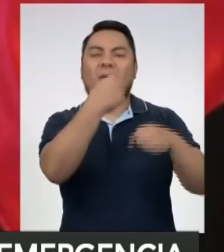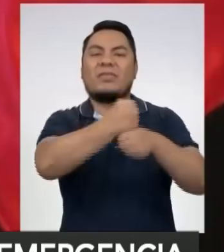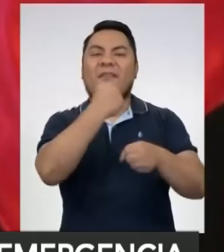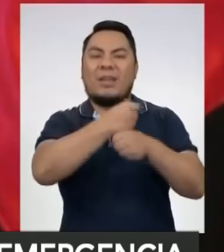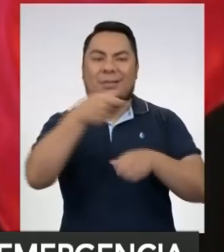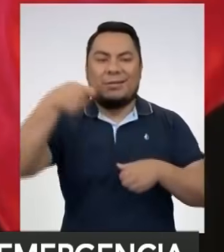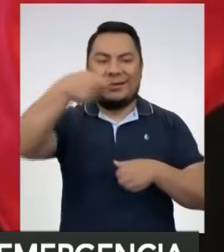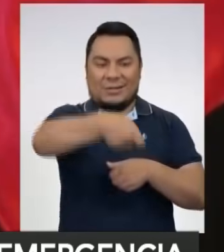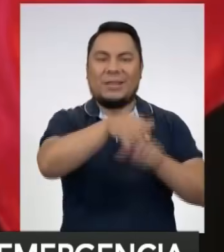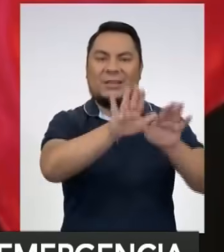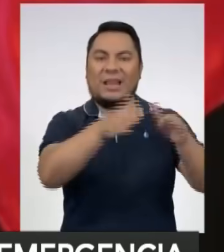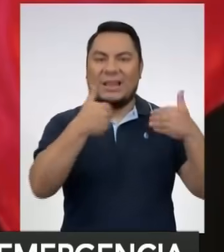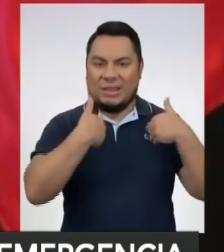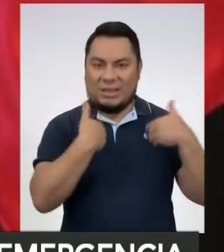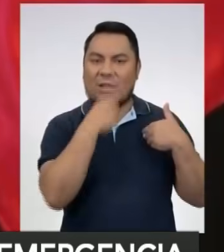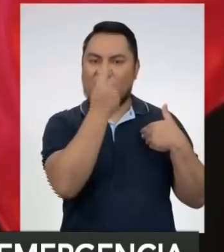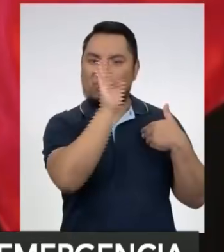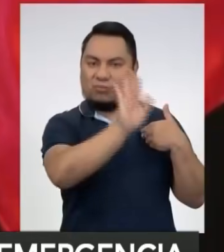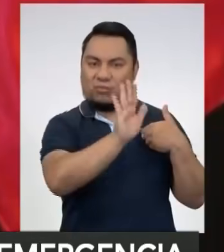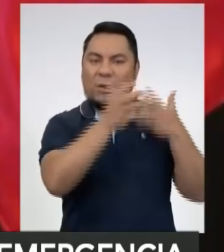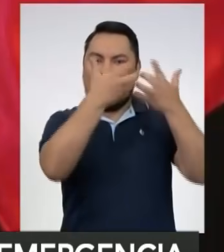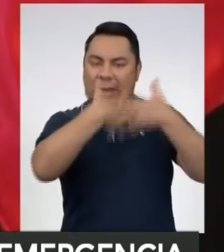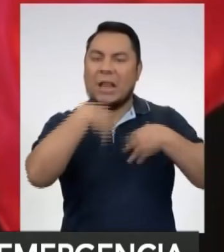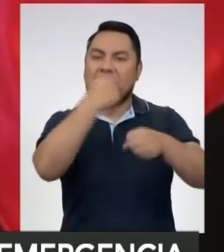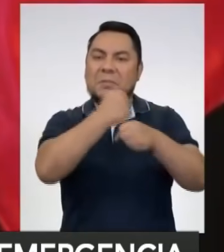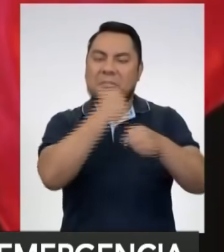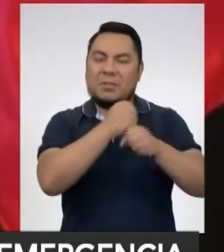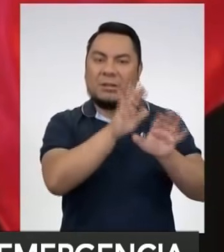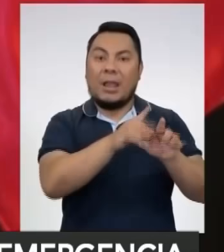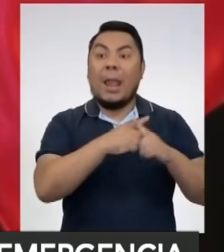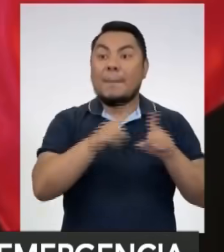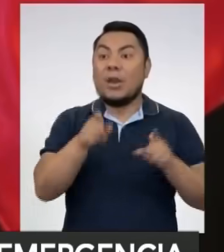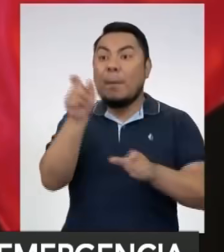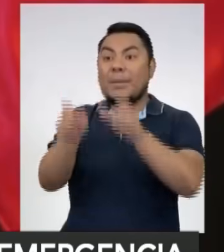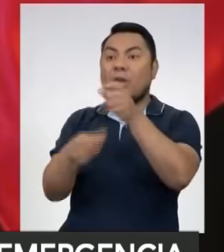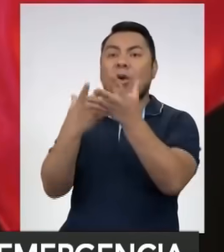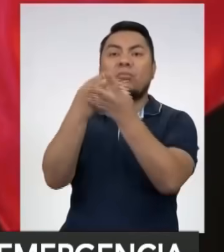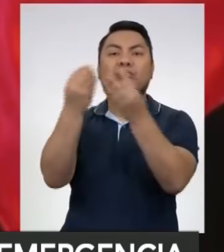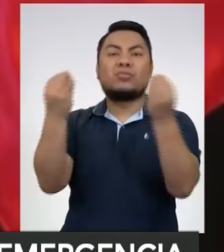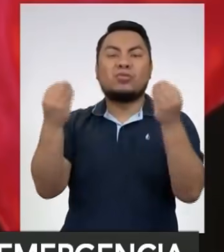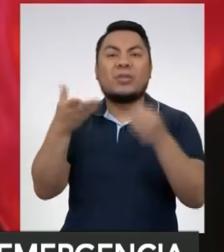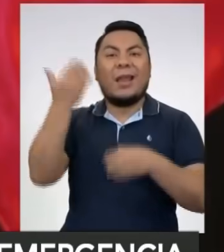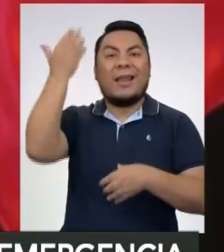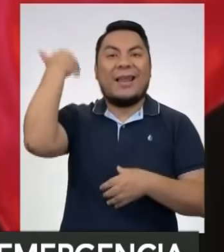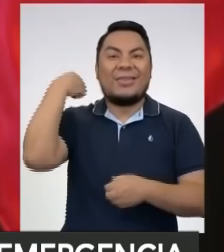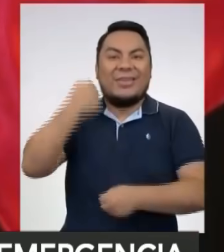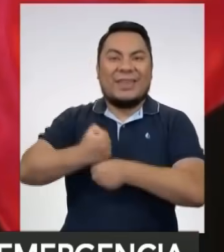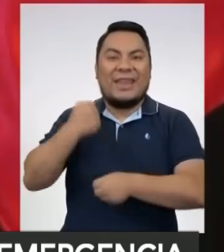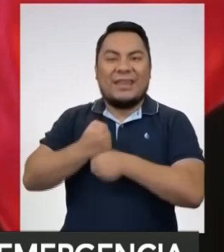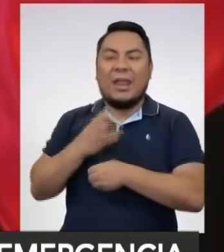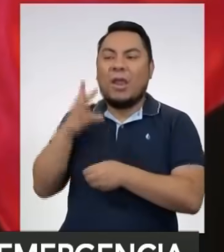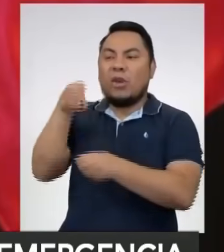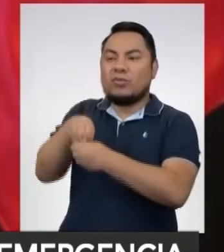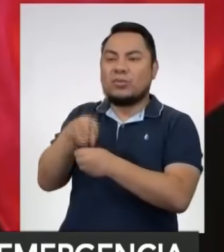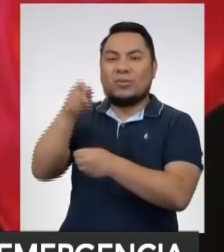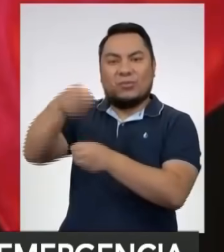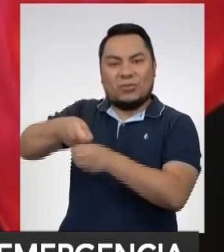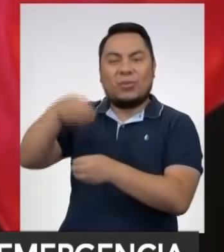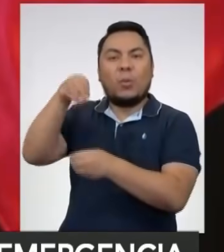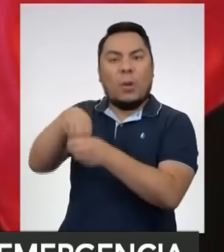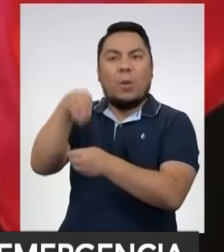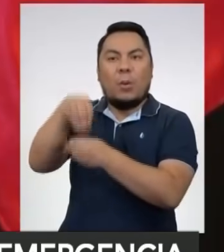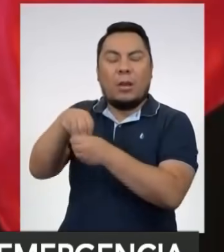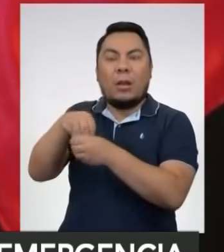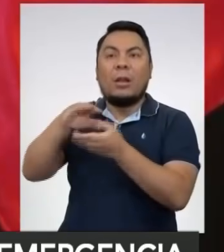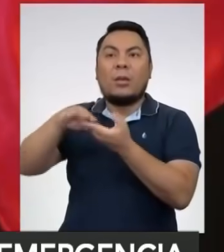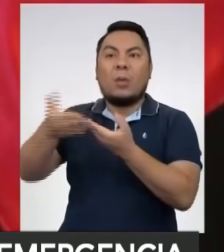sea, para salir y para poder afrontar esta crisis está en planilla. Quien necesite el apoyo y sacar sus recursos en